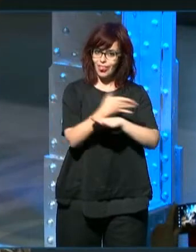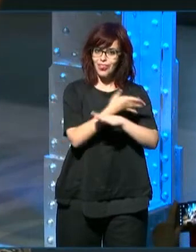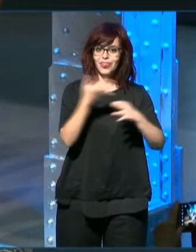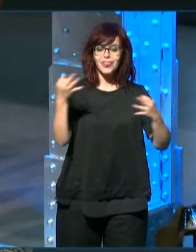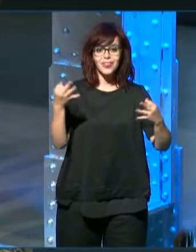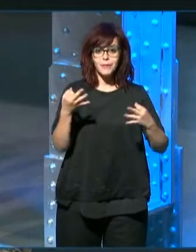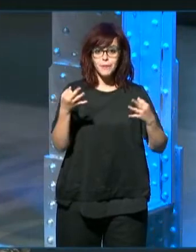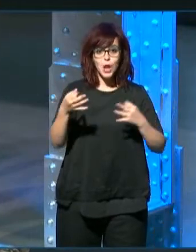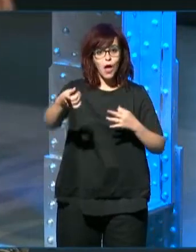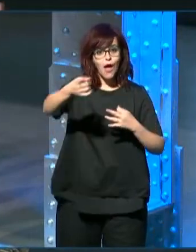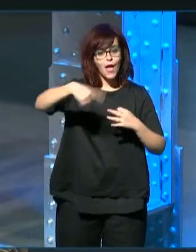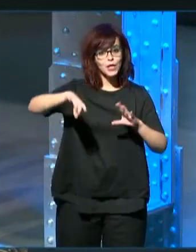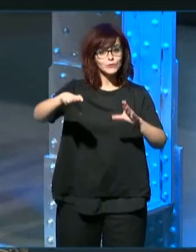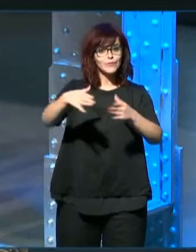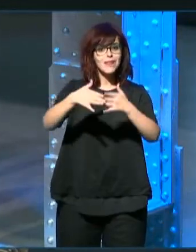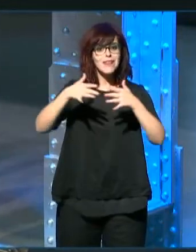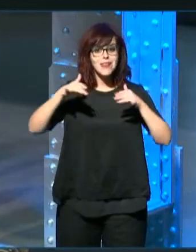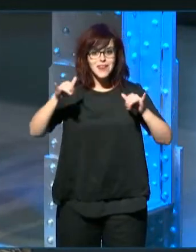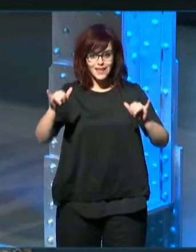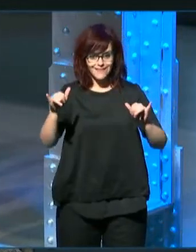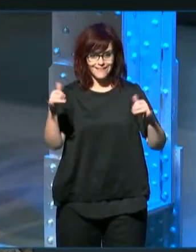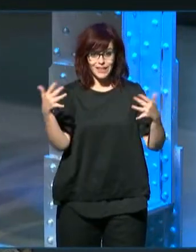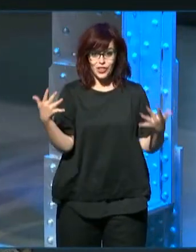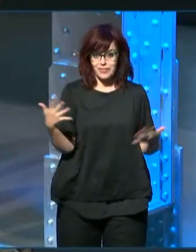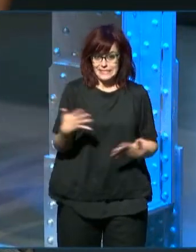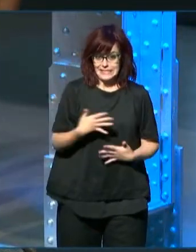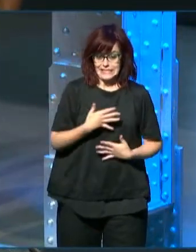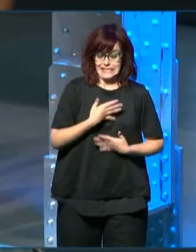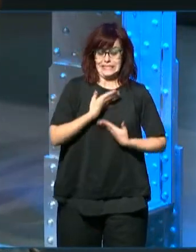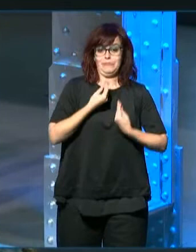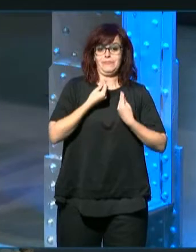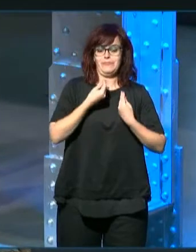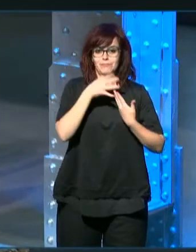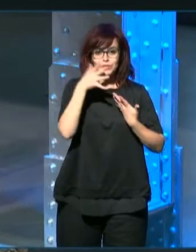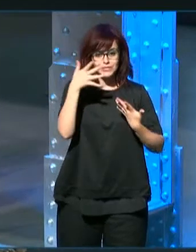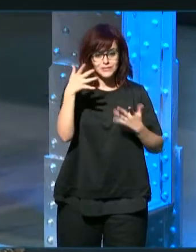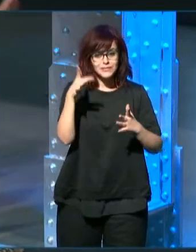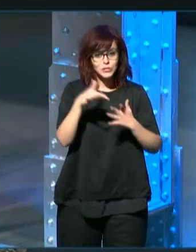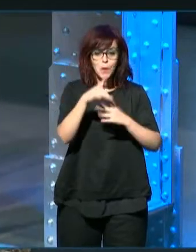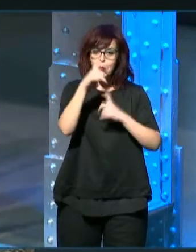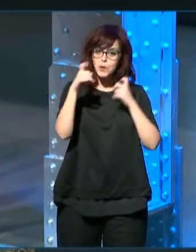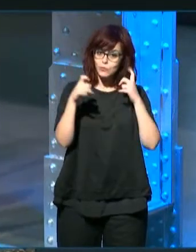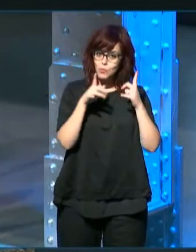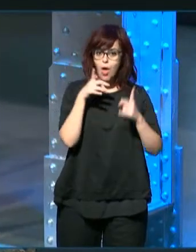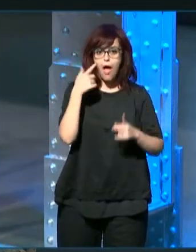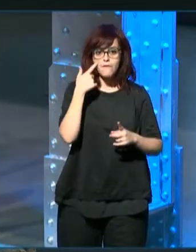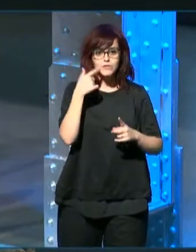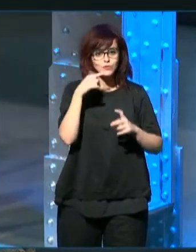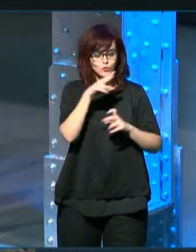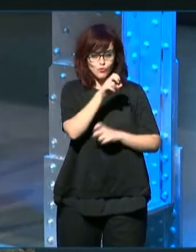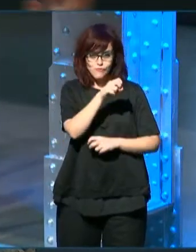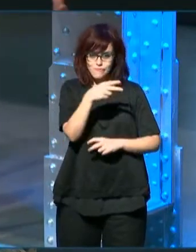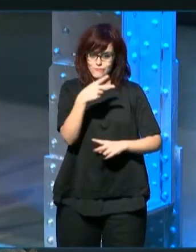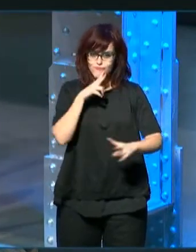pero ellos ninguna. Entonces, les pillaba muy de sorpresa la pregunta. Y aún así han visto el resultado, ¿no? Yo creo